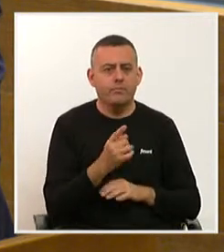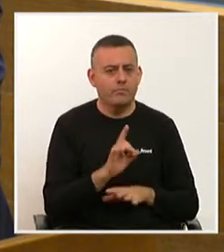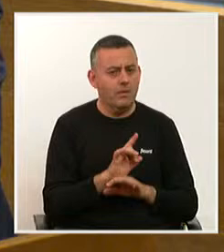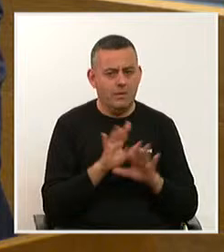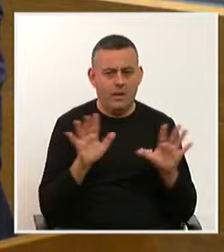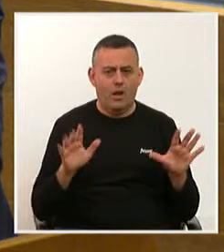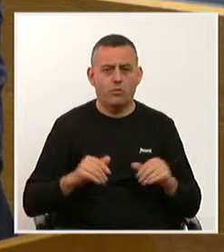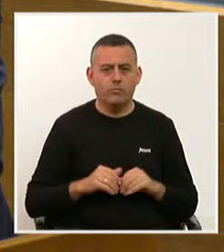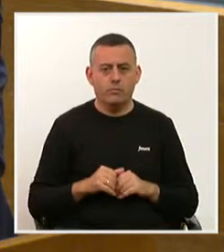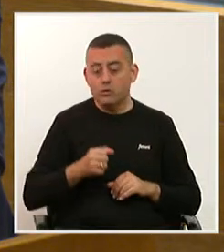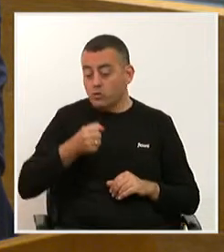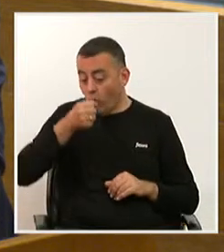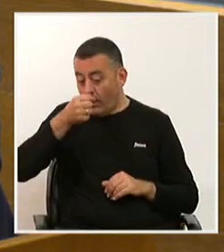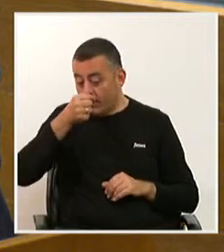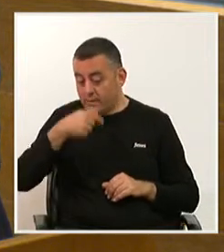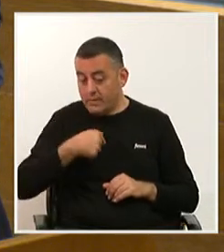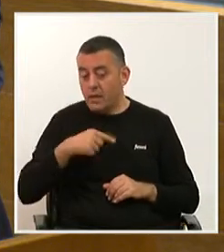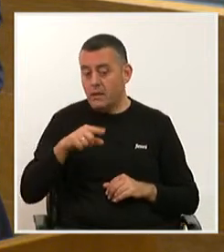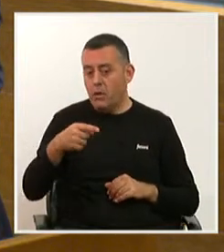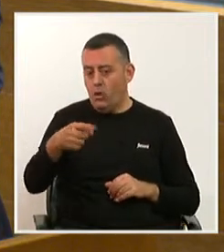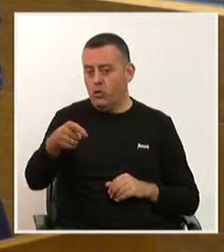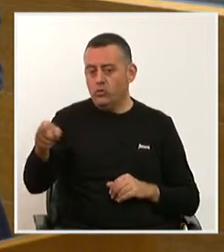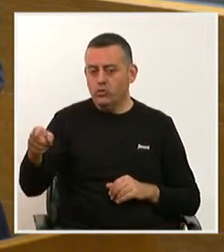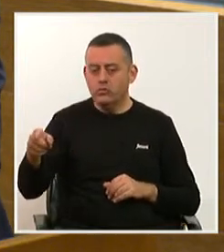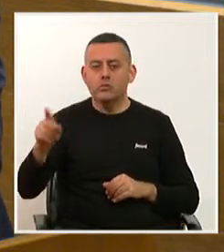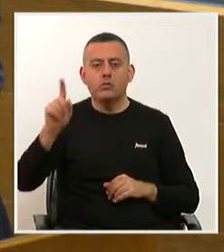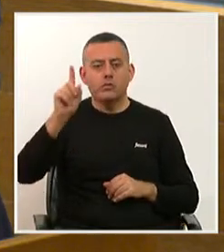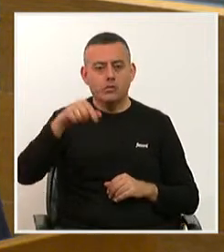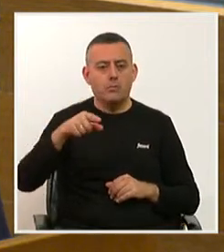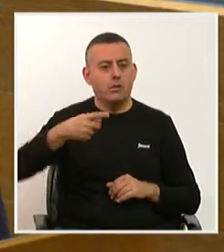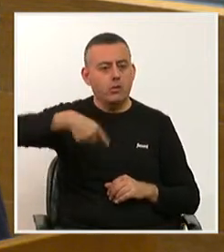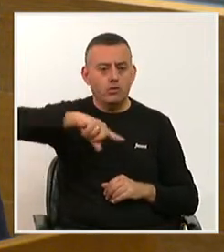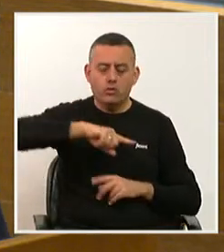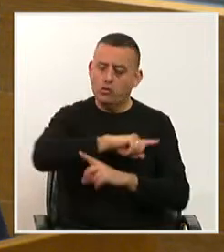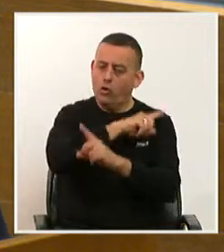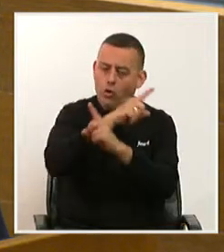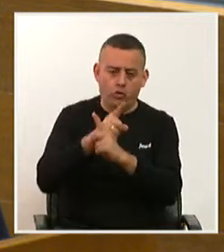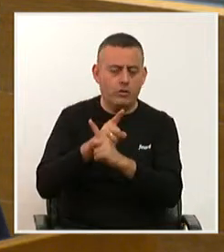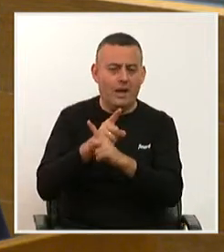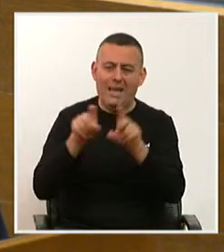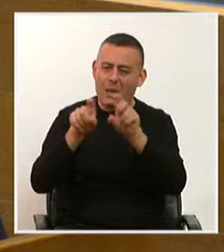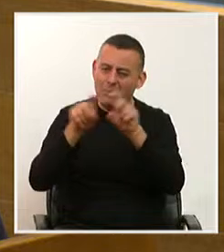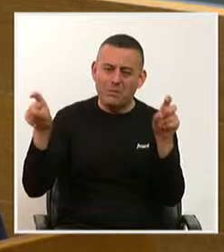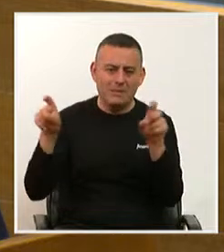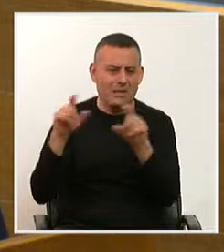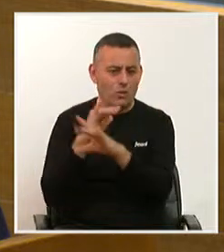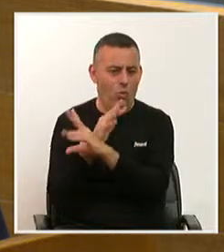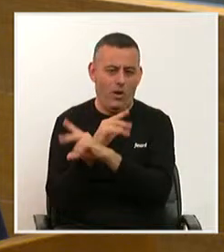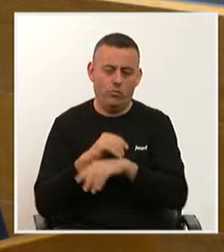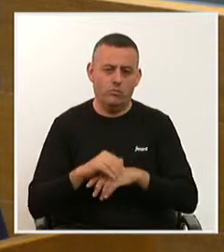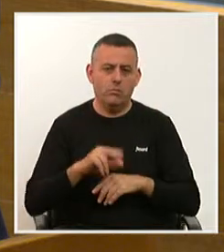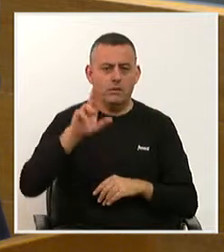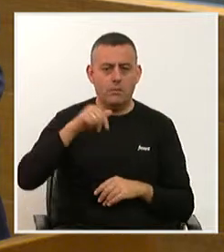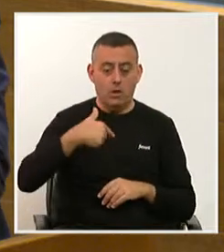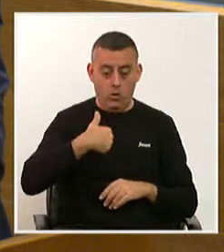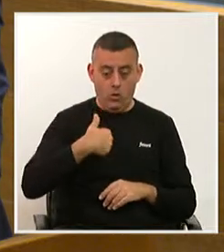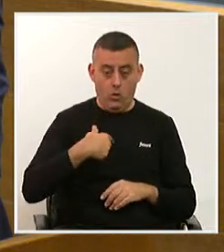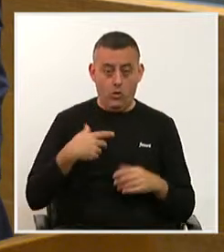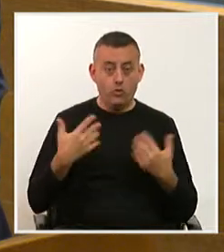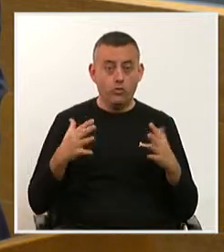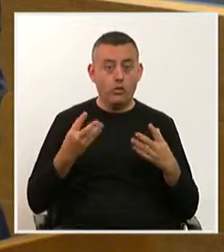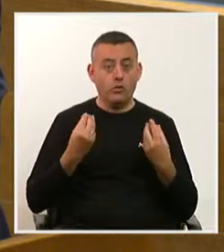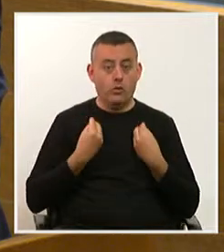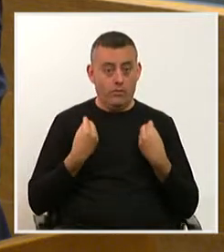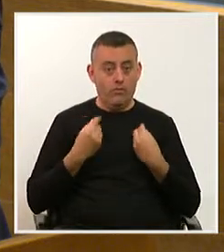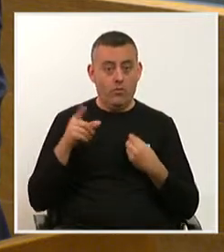grupos parlamentarios vamos a estar en frente de las casas de apuestes de las empresas del juego y les digo como persona que vive en Barrio